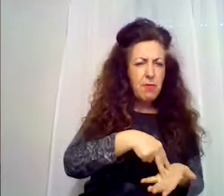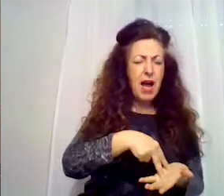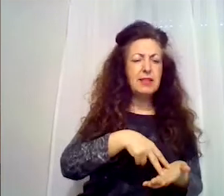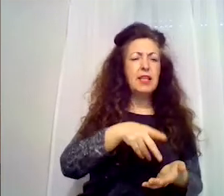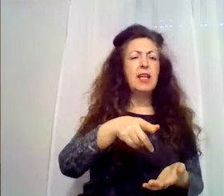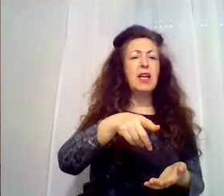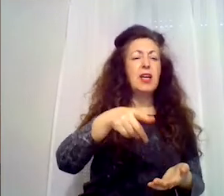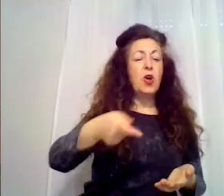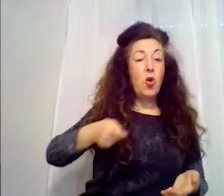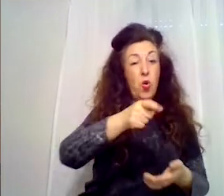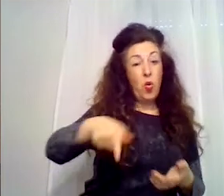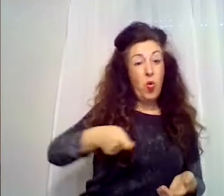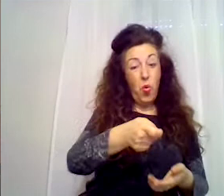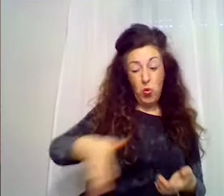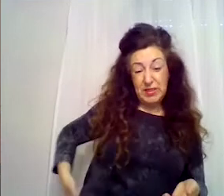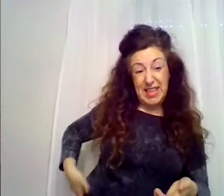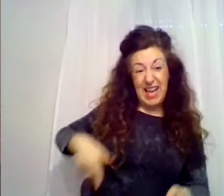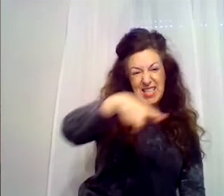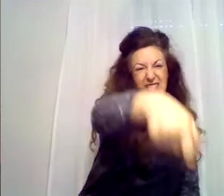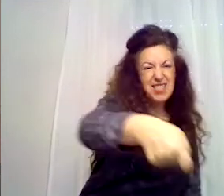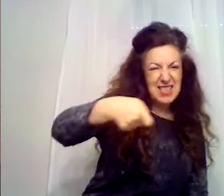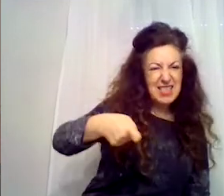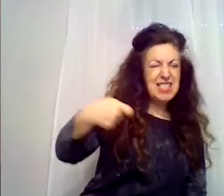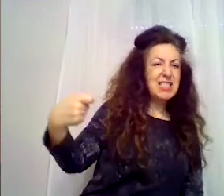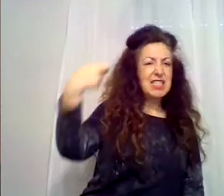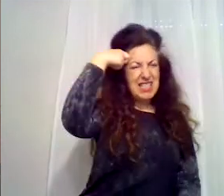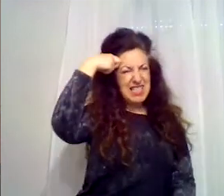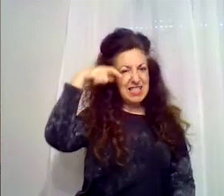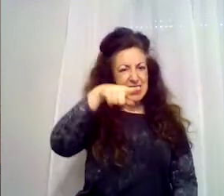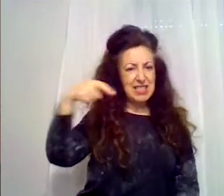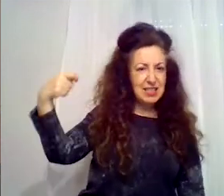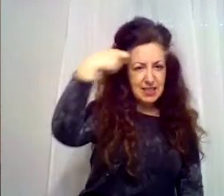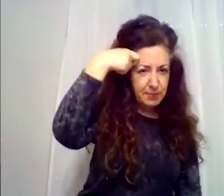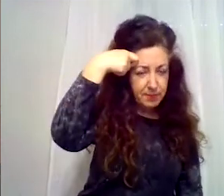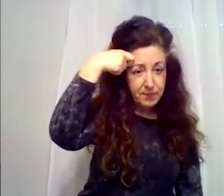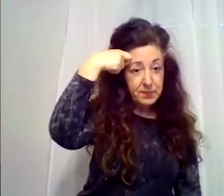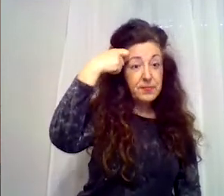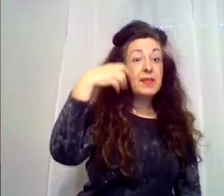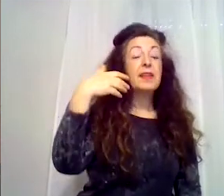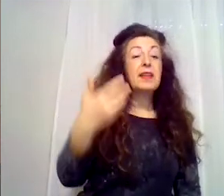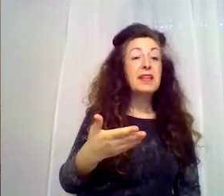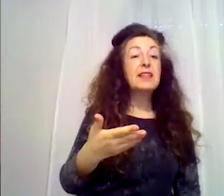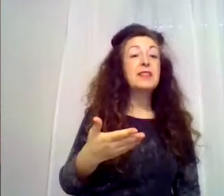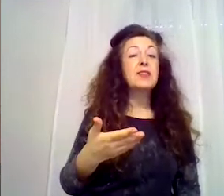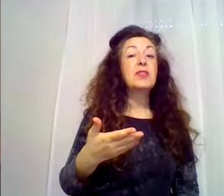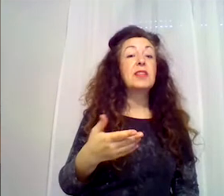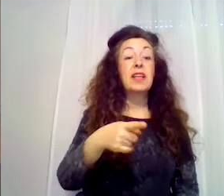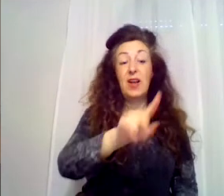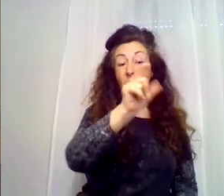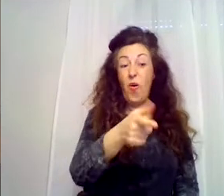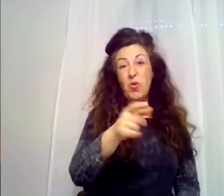esos referentes que luego ha quedado como una especie de San Benito en la figura de Christopher Marlowe, y es la violencia